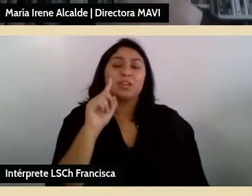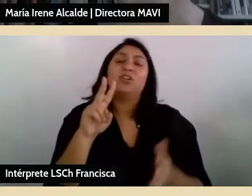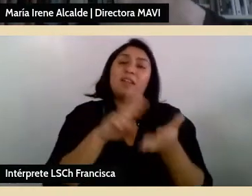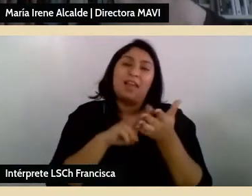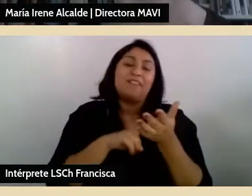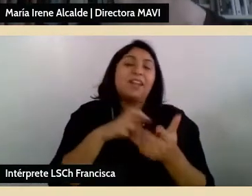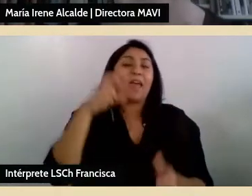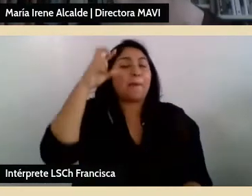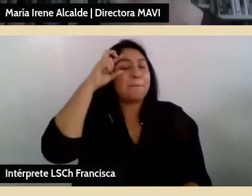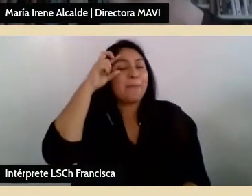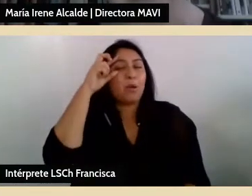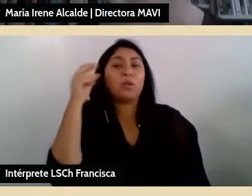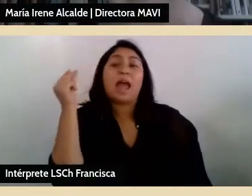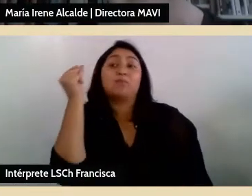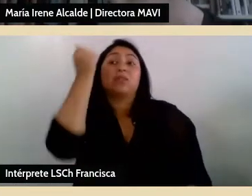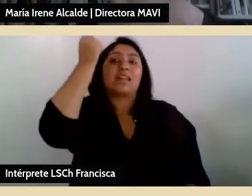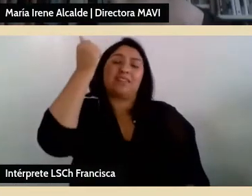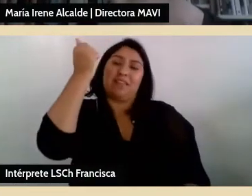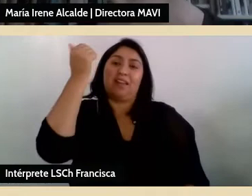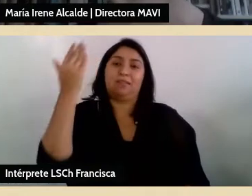artífice. Quizás yo fui